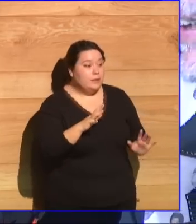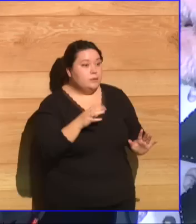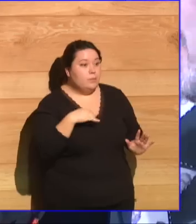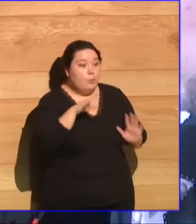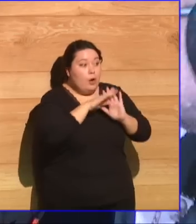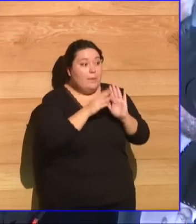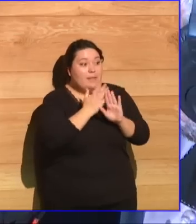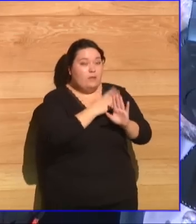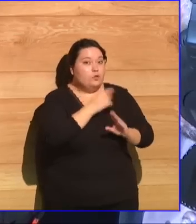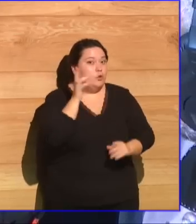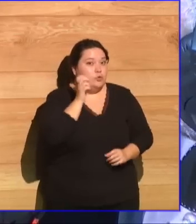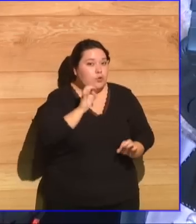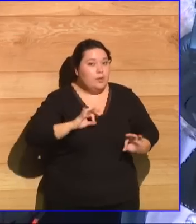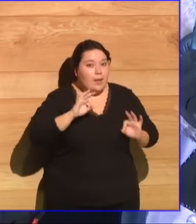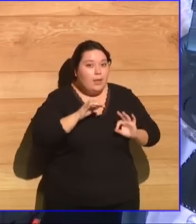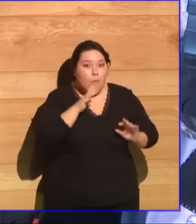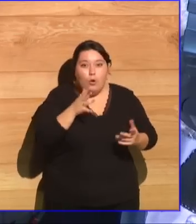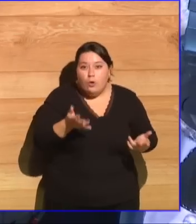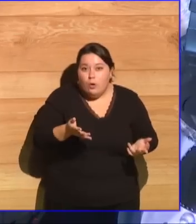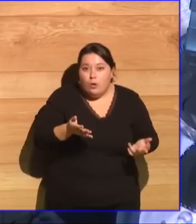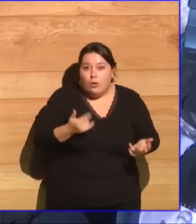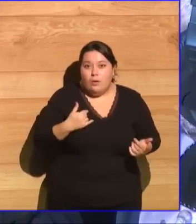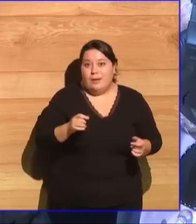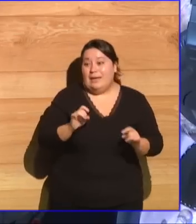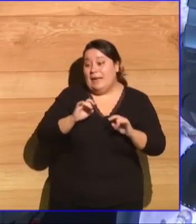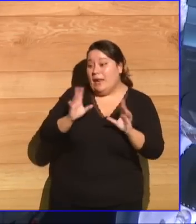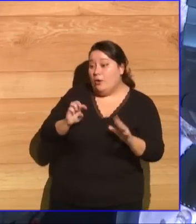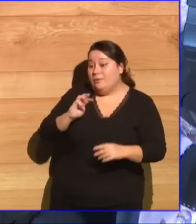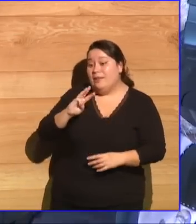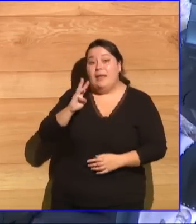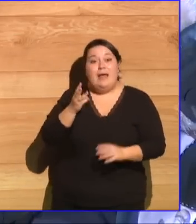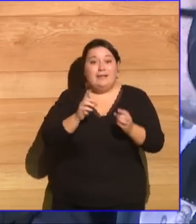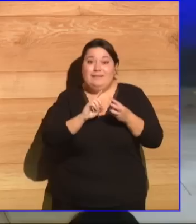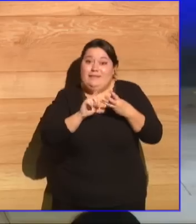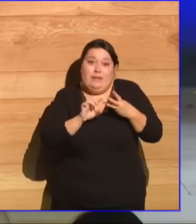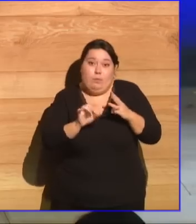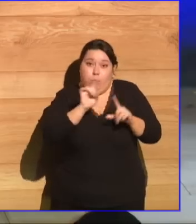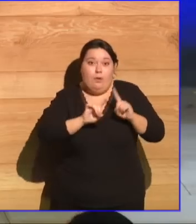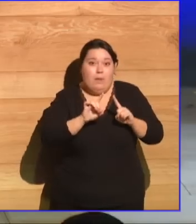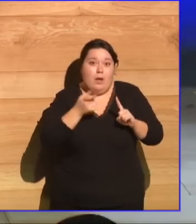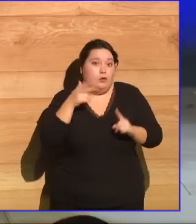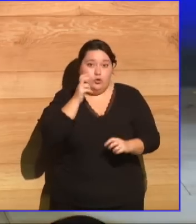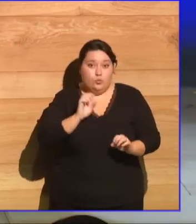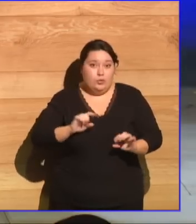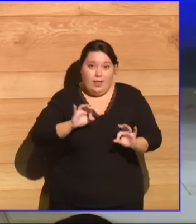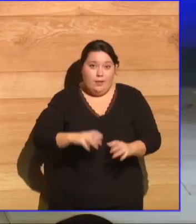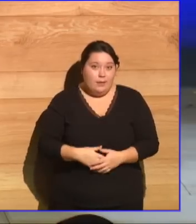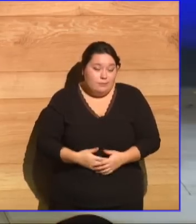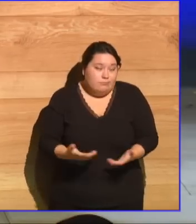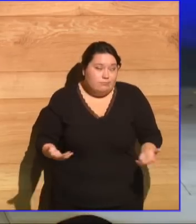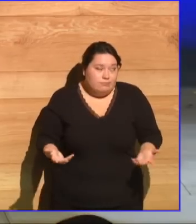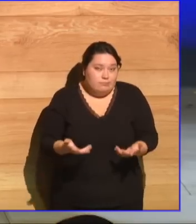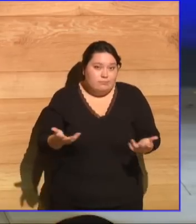los programas anteriores para hacer? Claro, para cómo hacer- no, claro. Pues claro, pues es mi tercer problema, que no os escucho los programas. Entonces